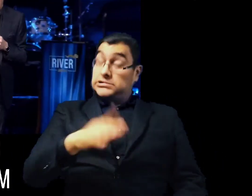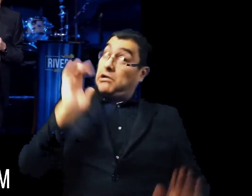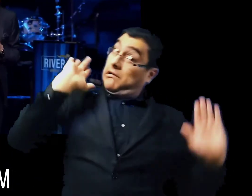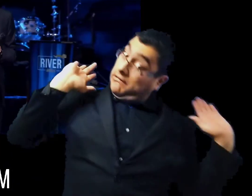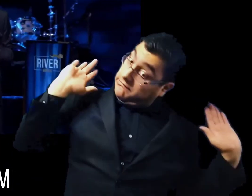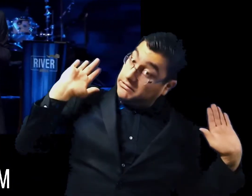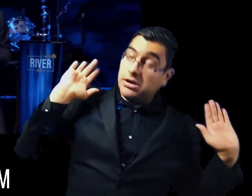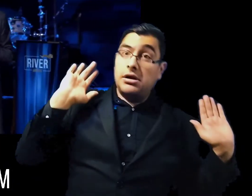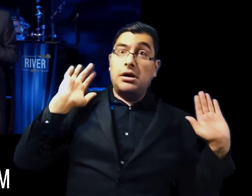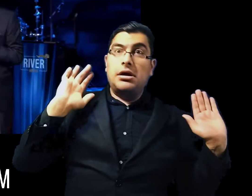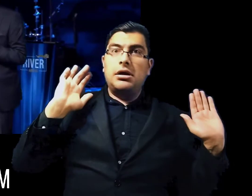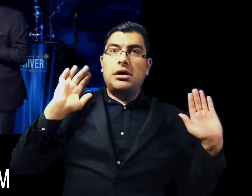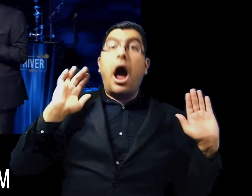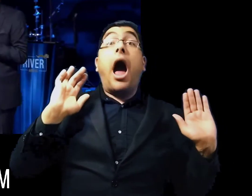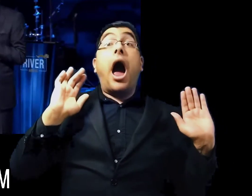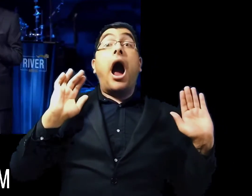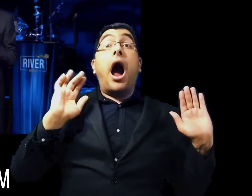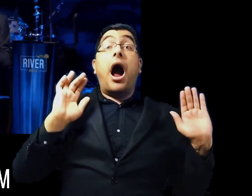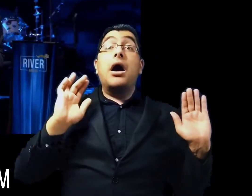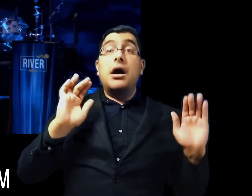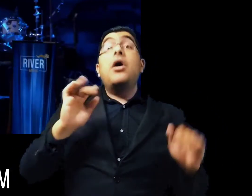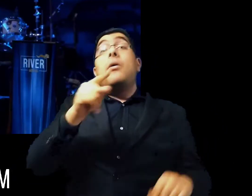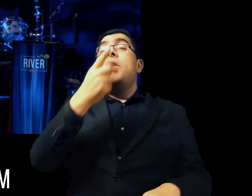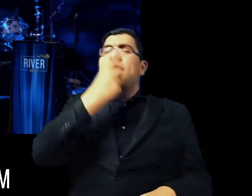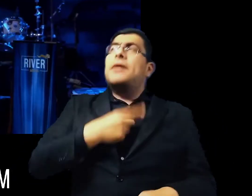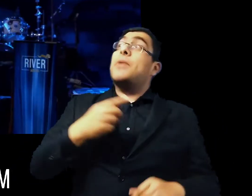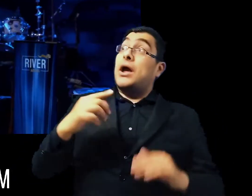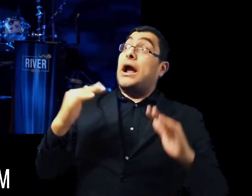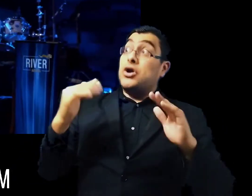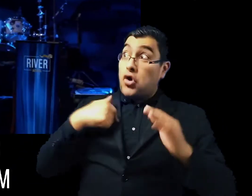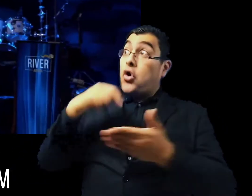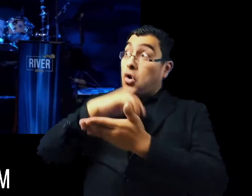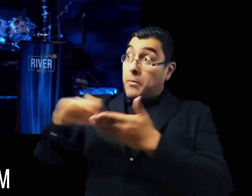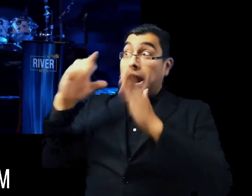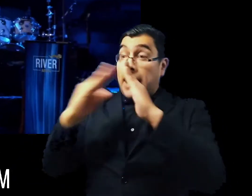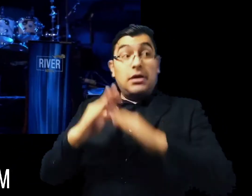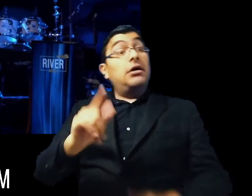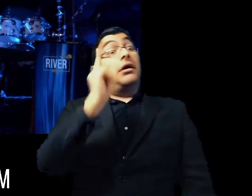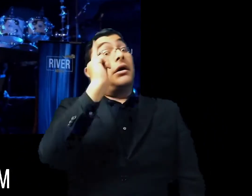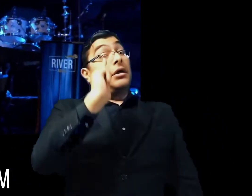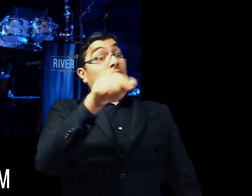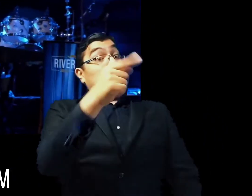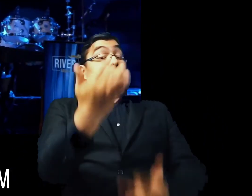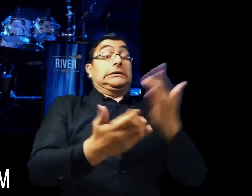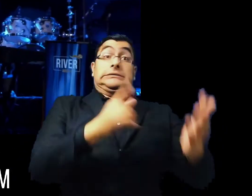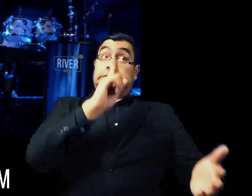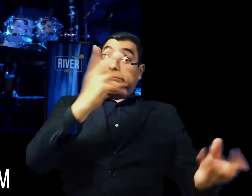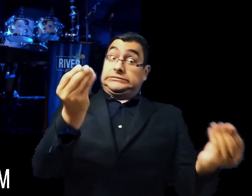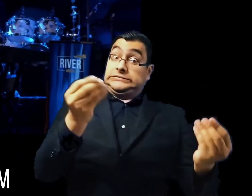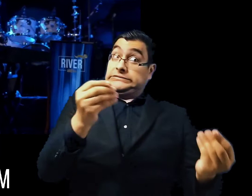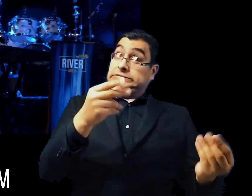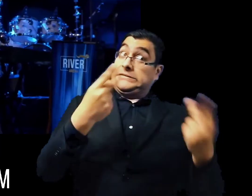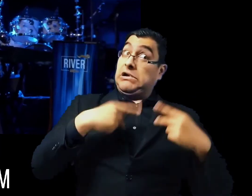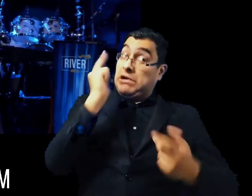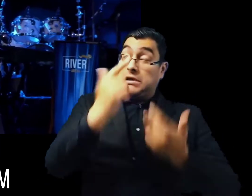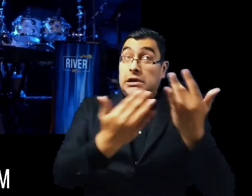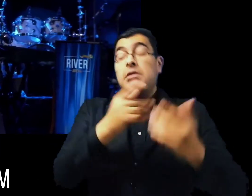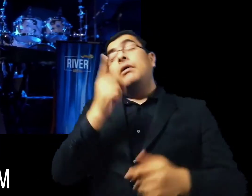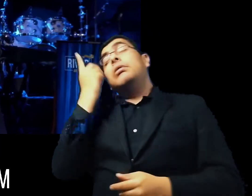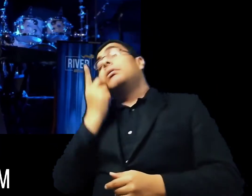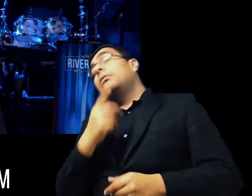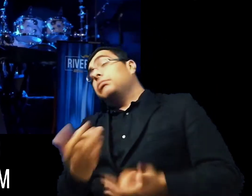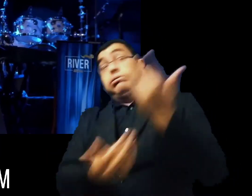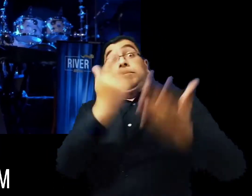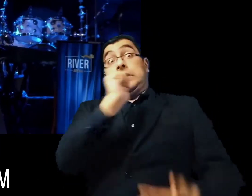O que me digas, me compré una casa, pastor, espero que no se te incendie nunca con toda tu familia adentro mientras están durmiendo. O